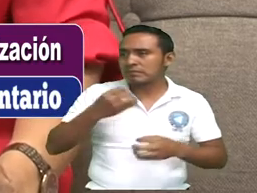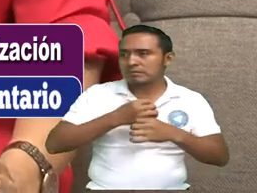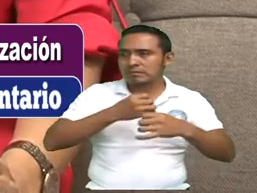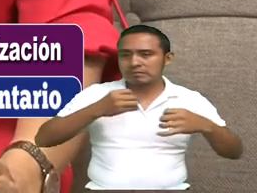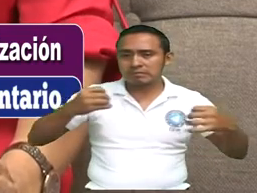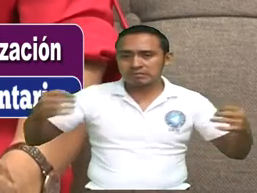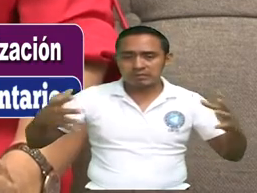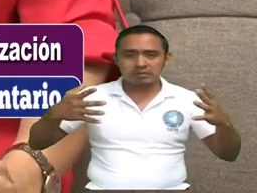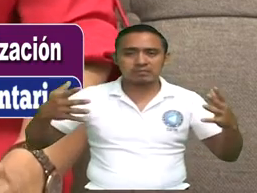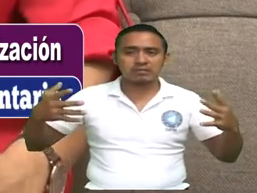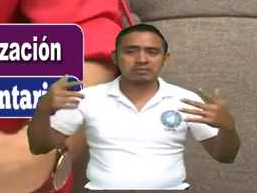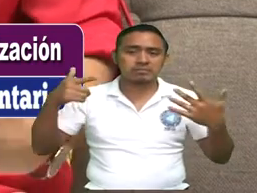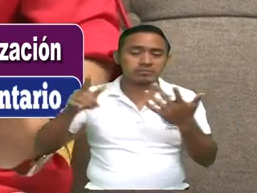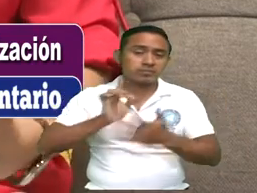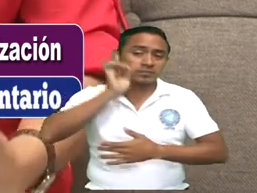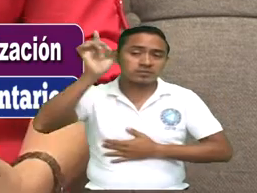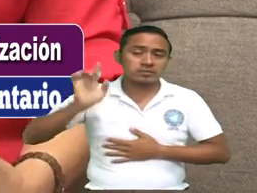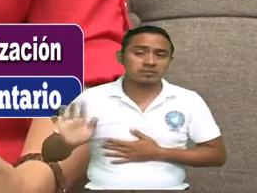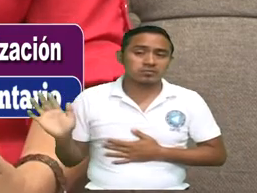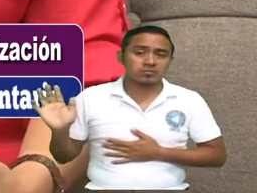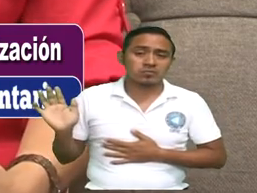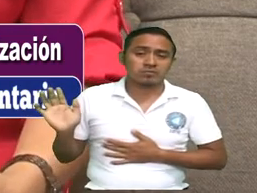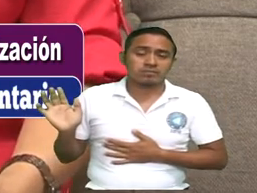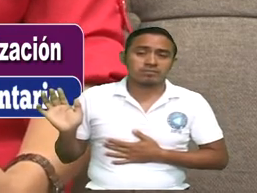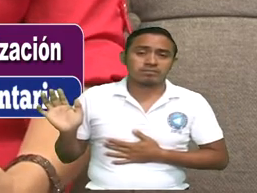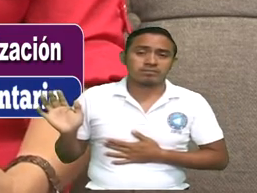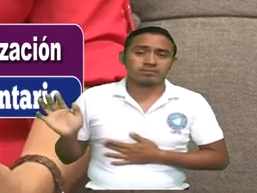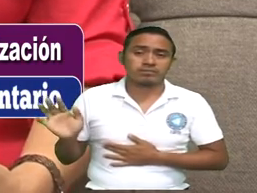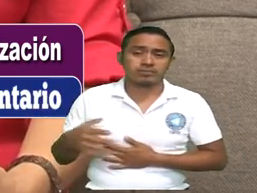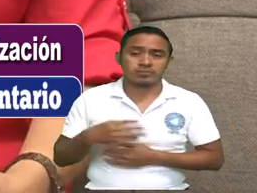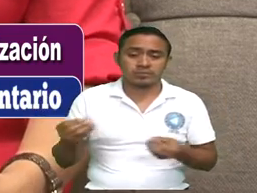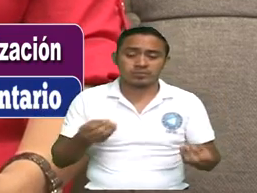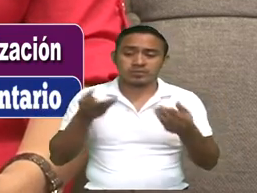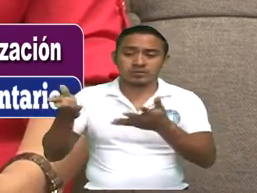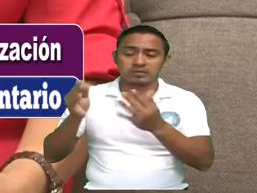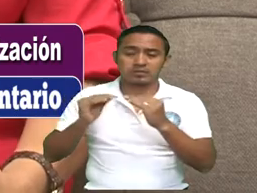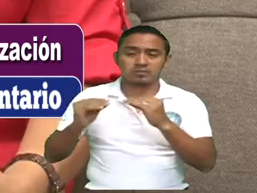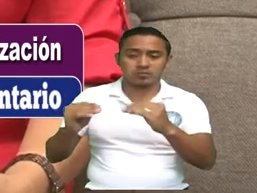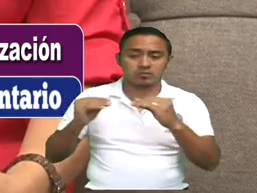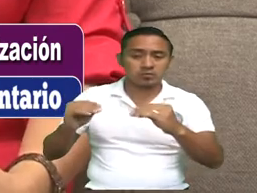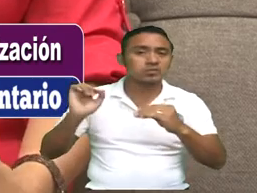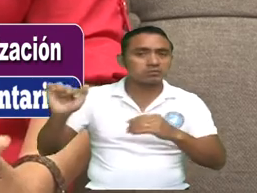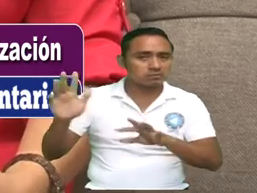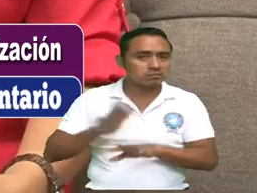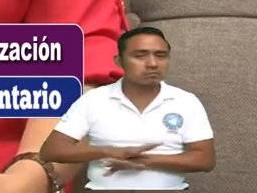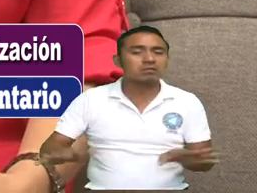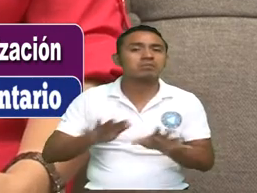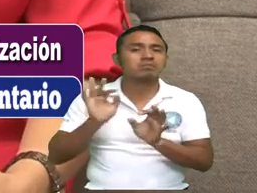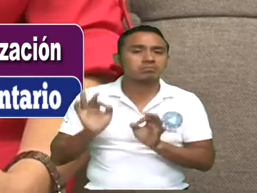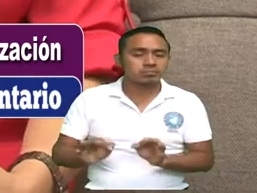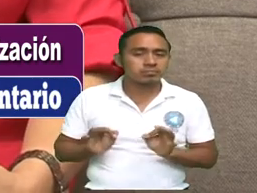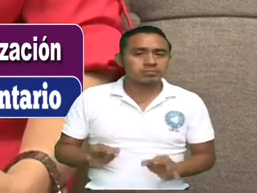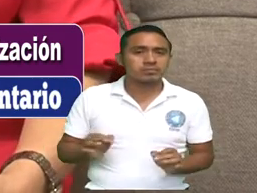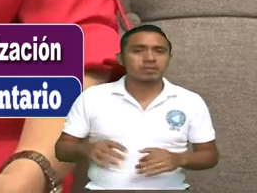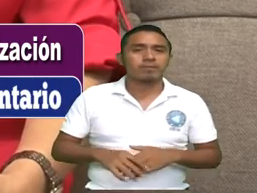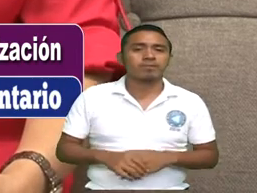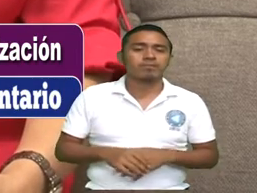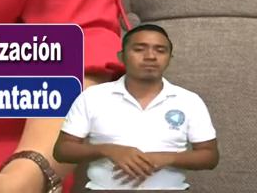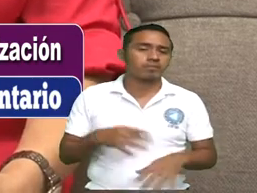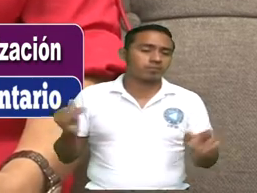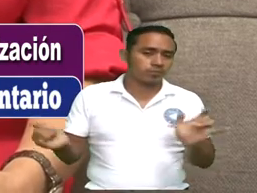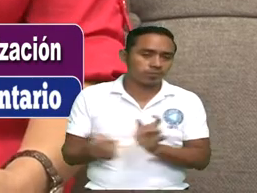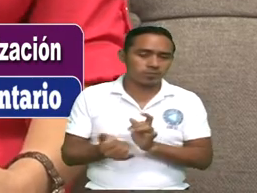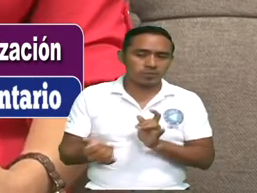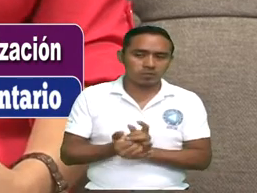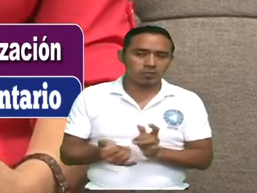jamás el desarrollar, el llevar la educación, pues, y la llevamos, la logramos. Y es así como